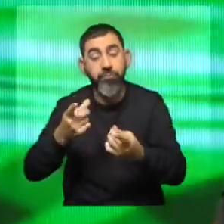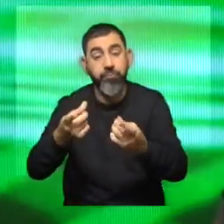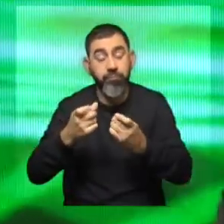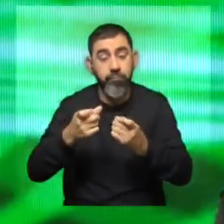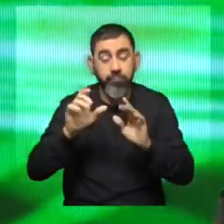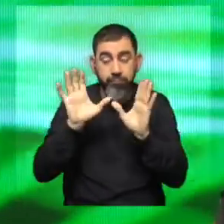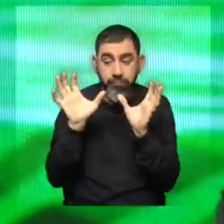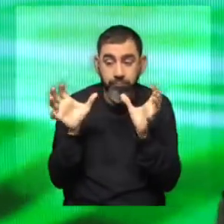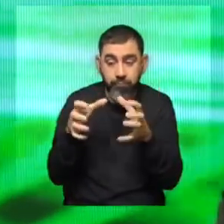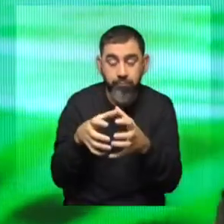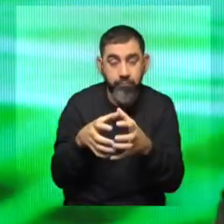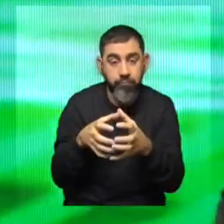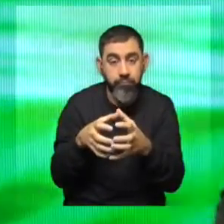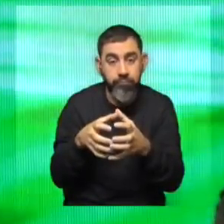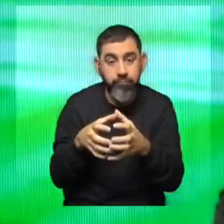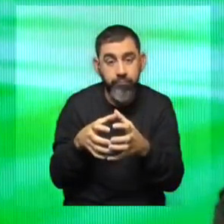trabajar